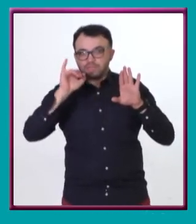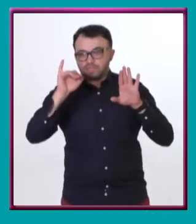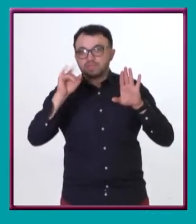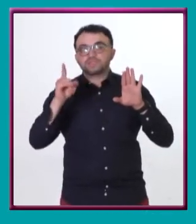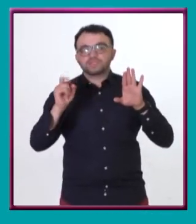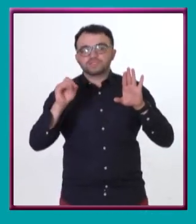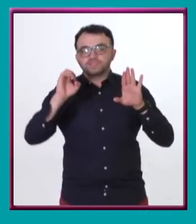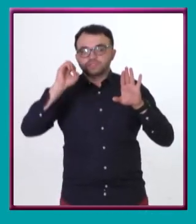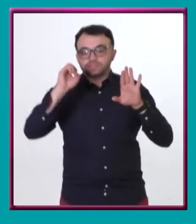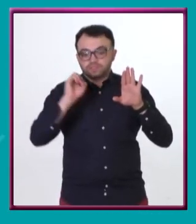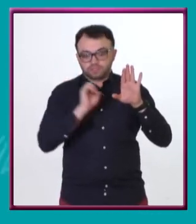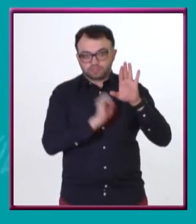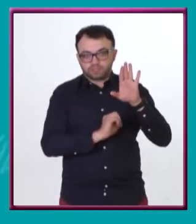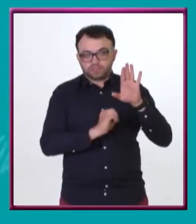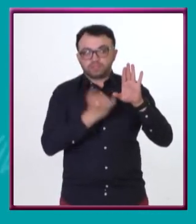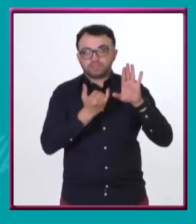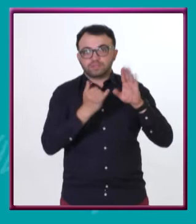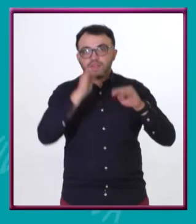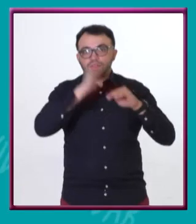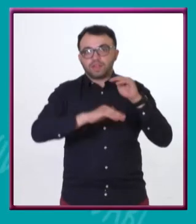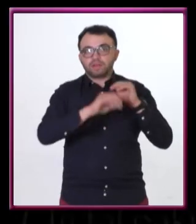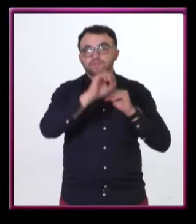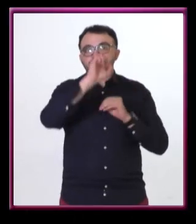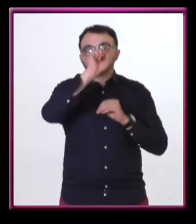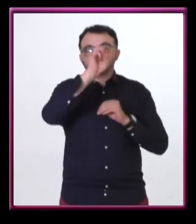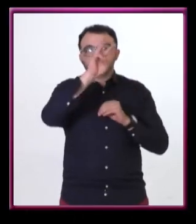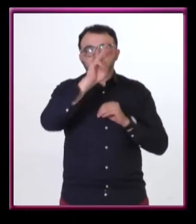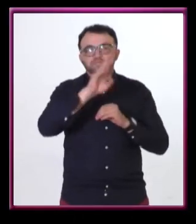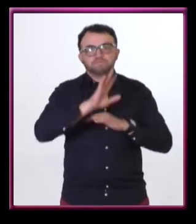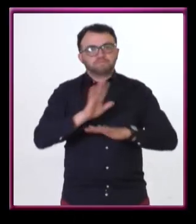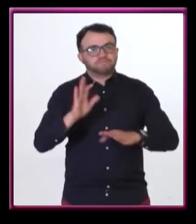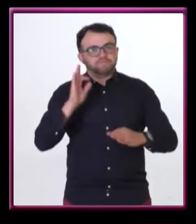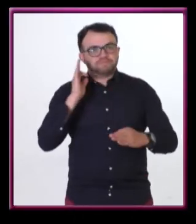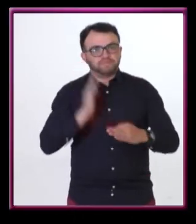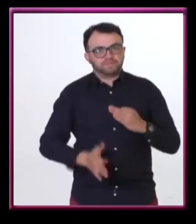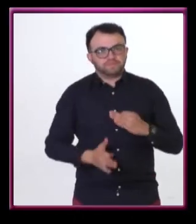y terminará en 63 y fin.